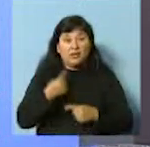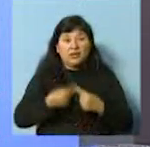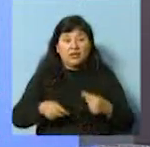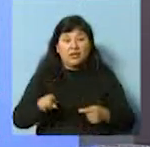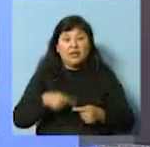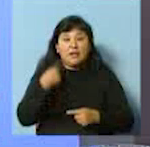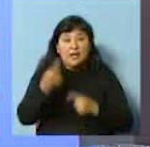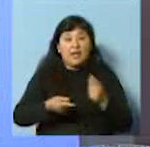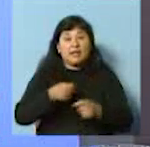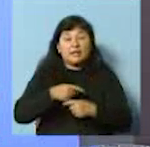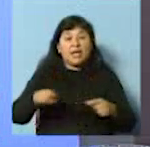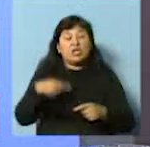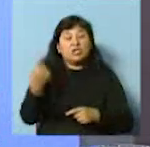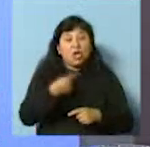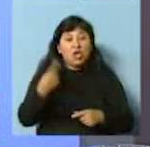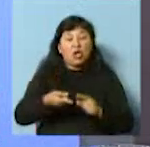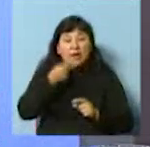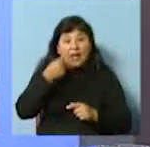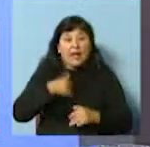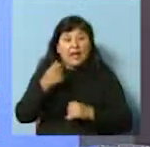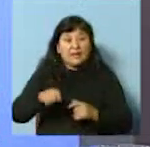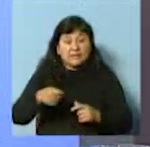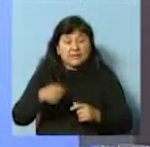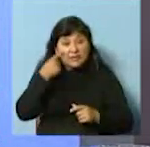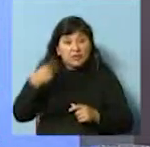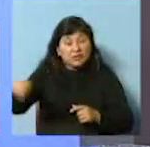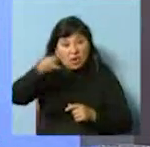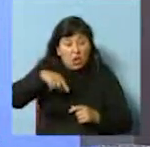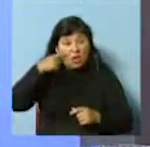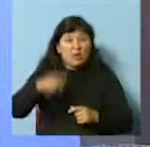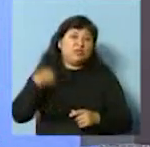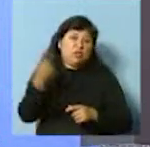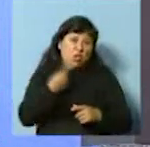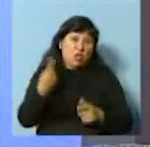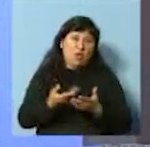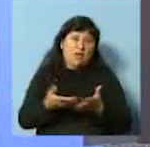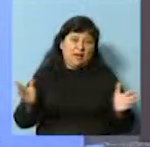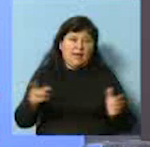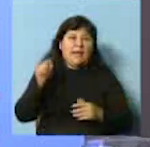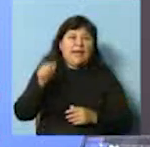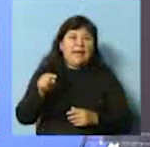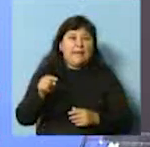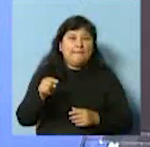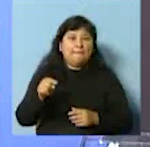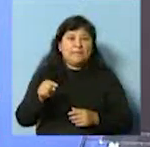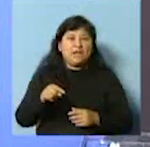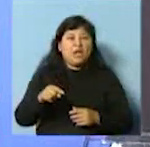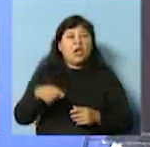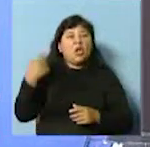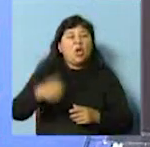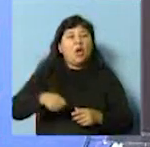que los intereses por algunos empresarios nosotros tenemos otra lectura de la sociedad que se divide entre los ricos los poderosos